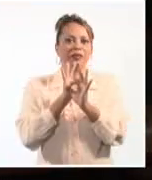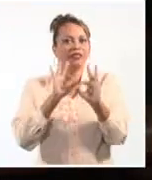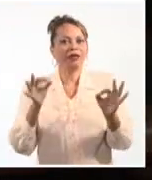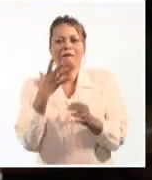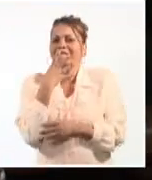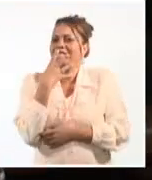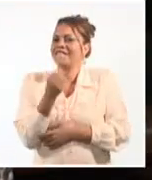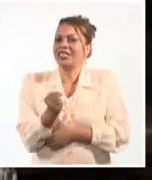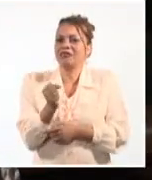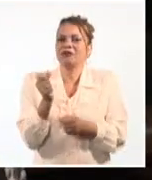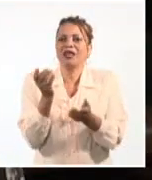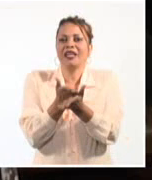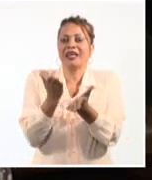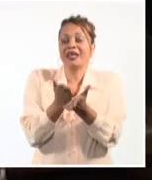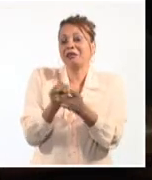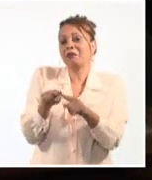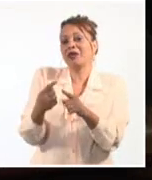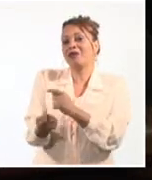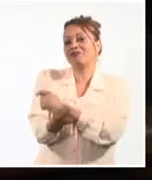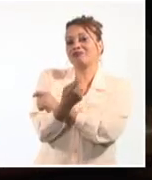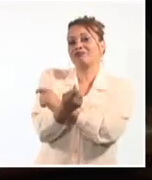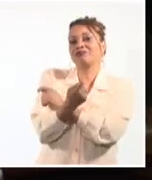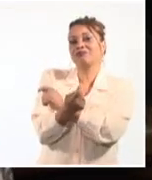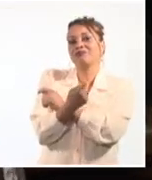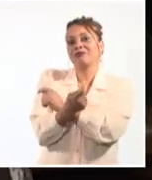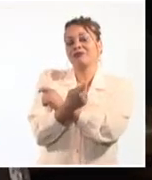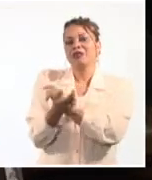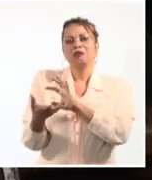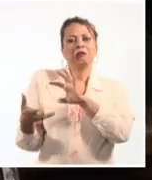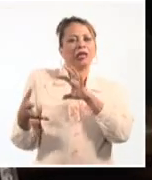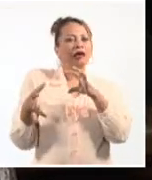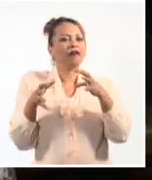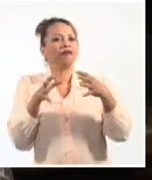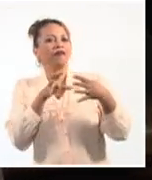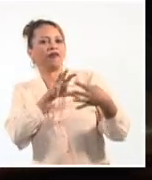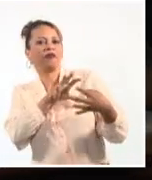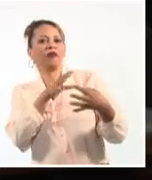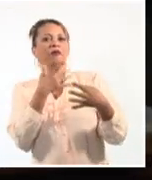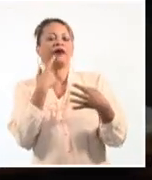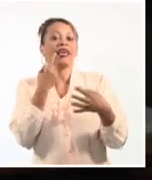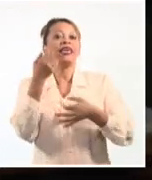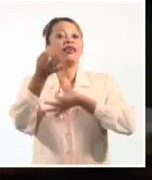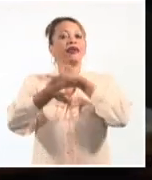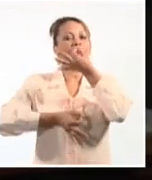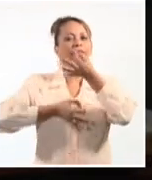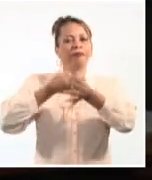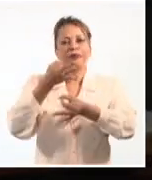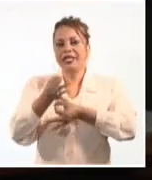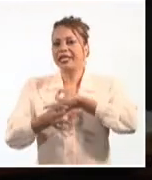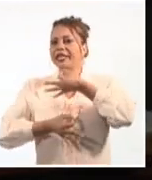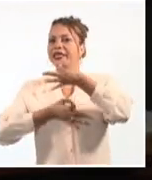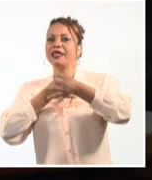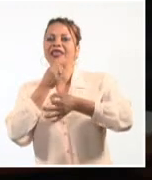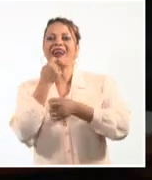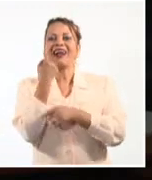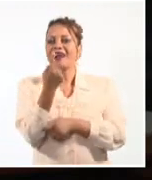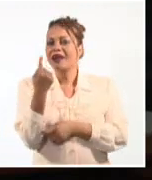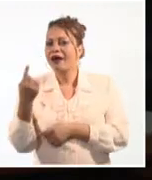clases porque ella nos enseña de una manera donde ella explica cada detalle